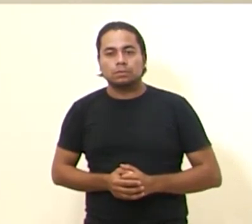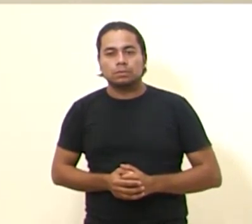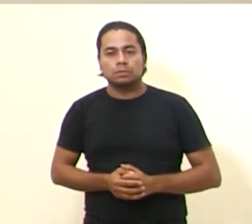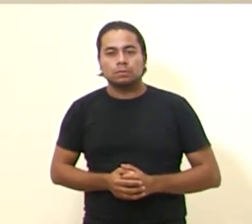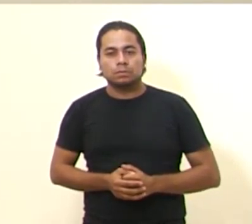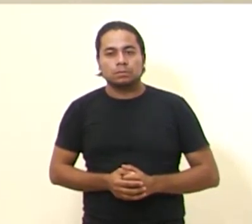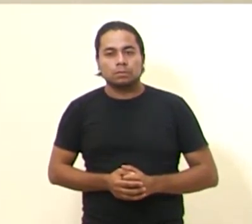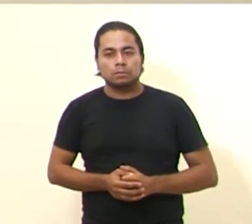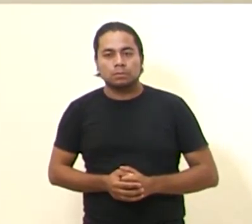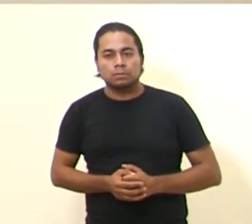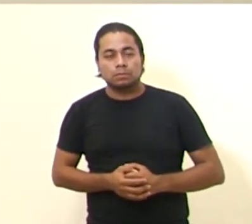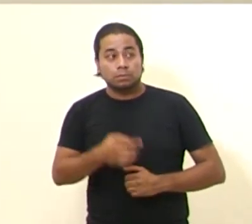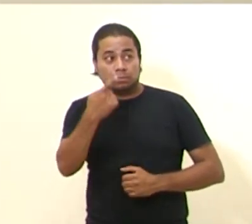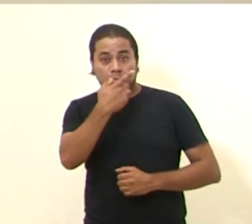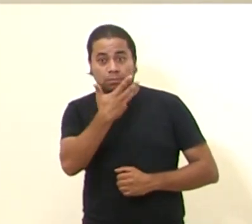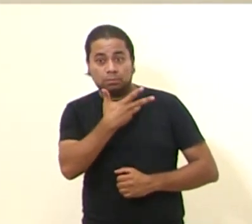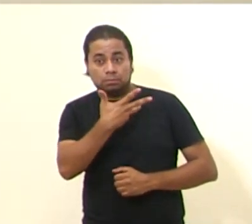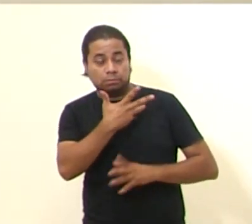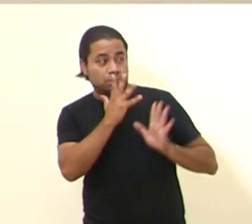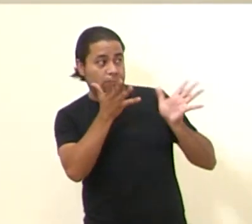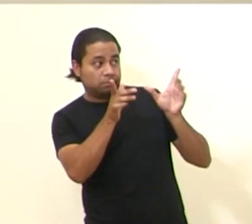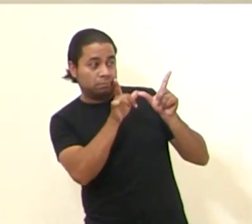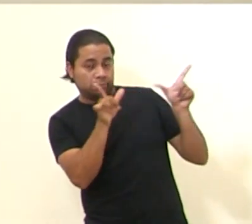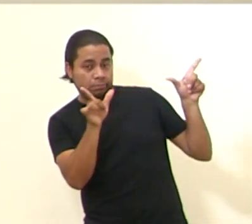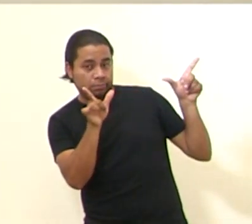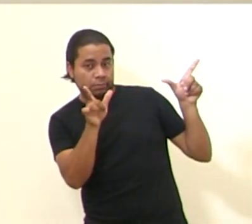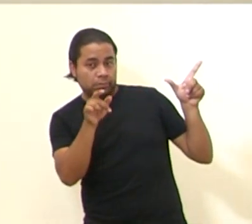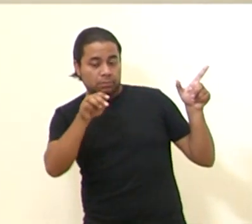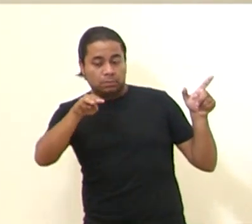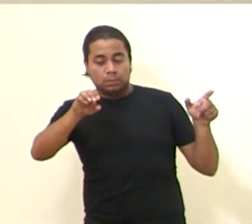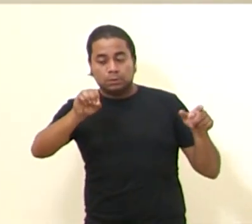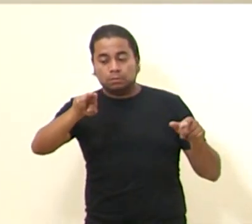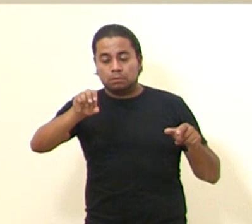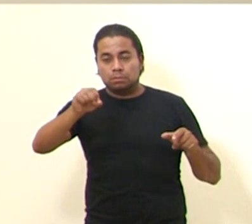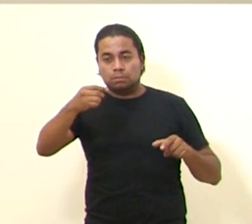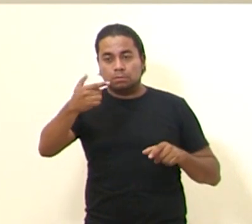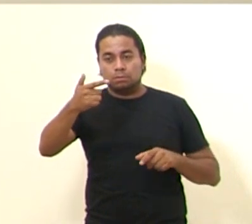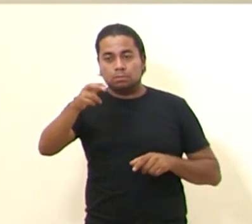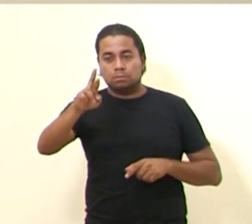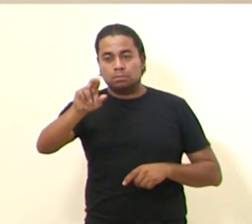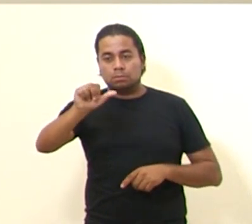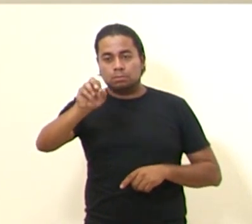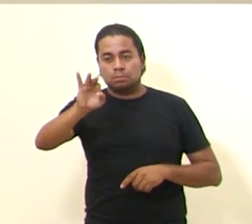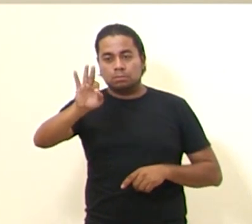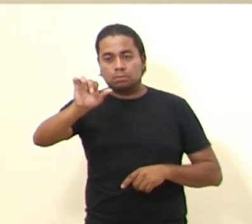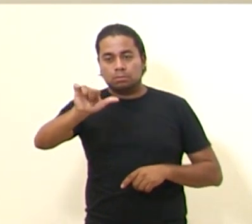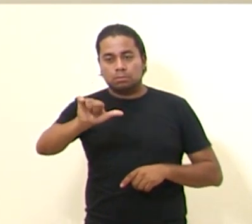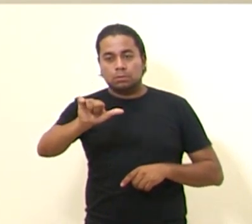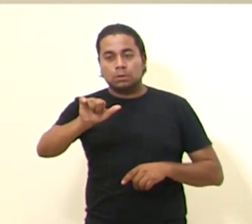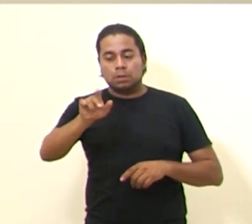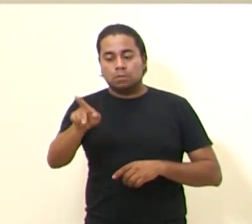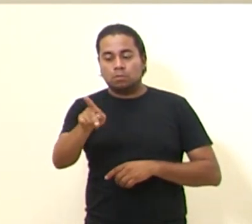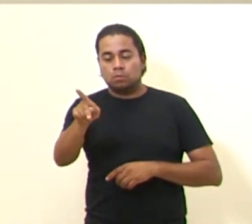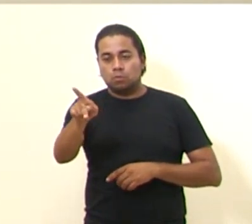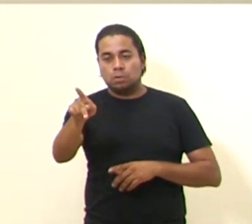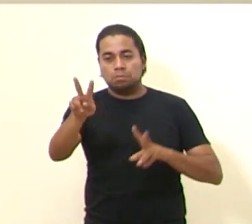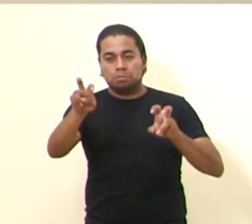Está aquí. ¿Sí? Monografía del pueblo Guabe.